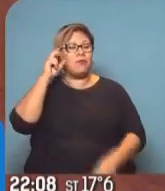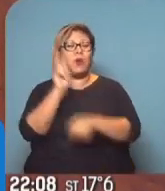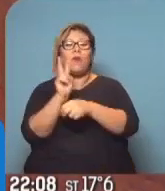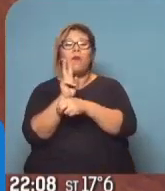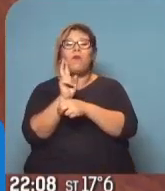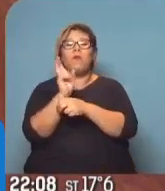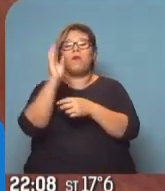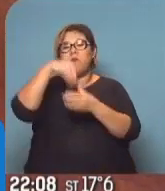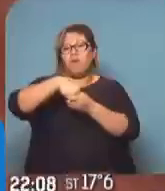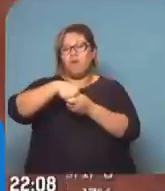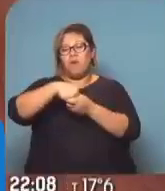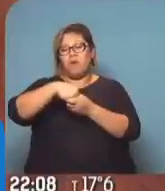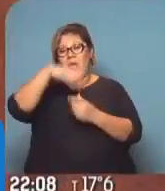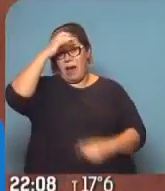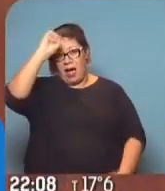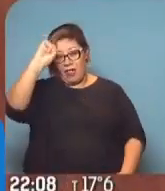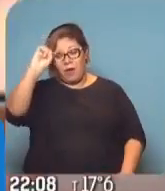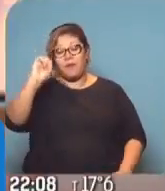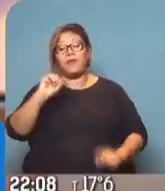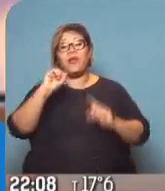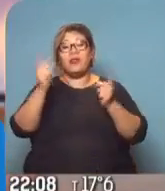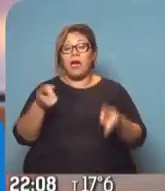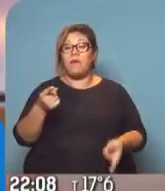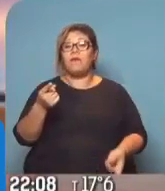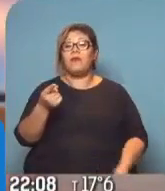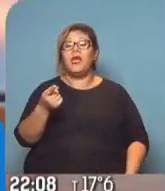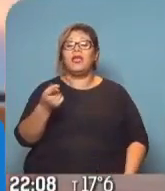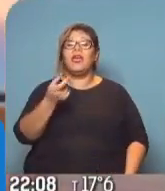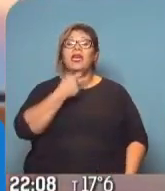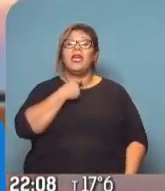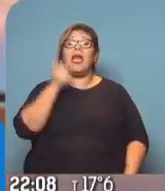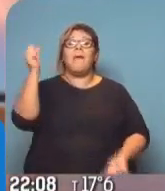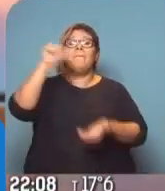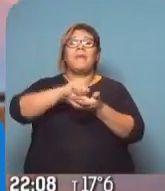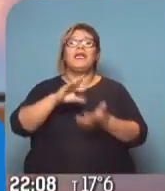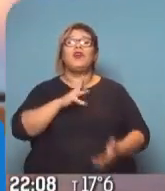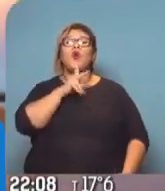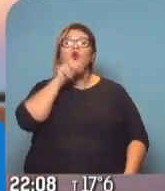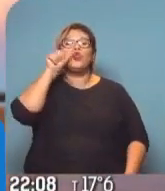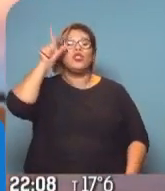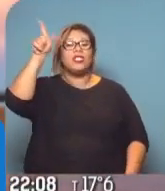un intento de conseguirle un puesto diplomático en Rusia. El